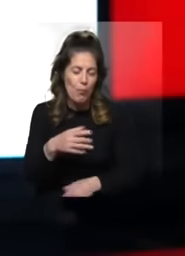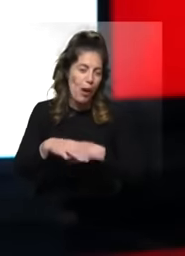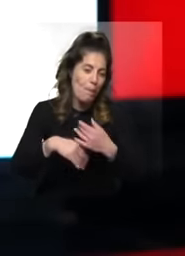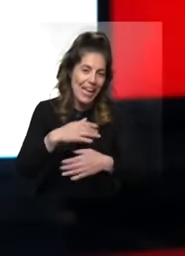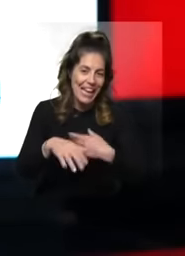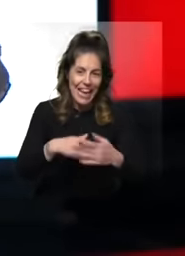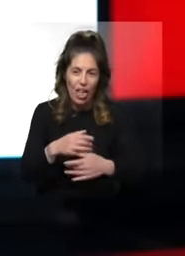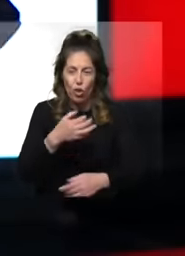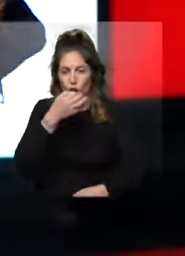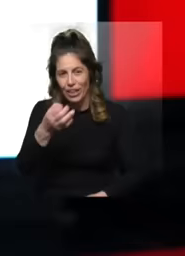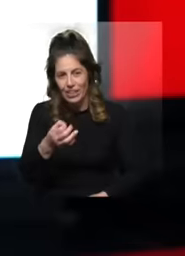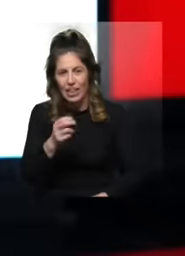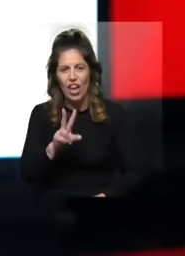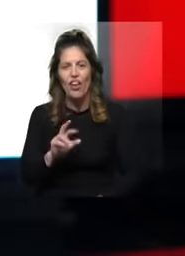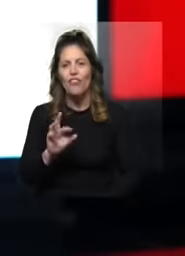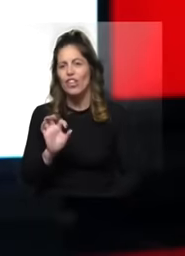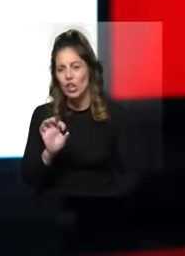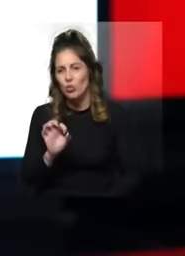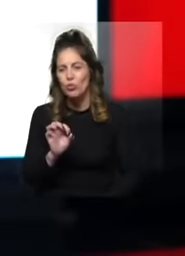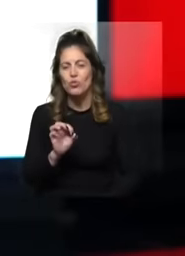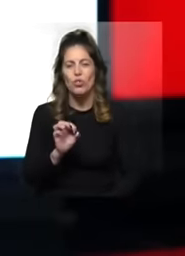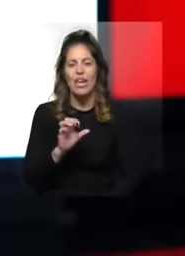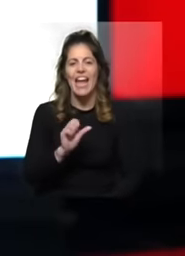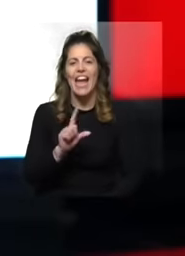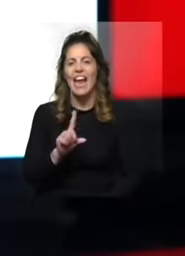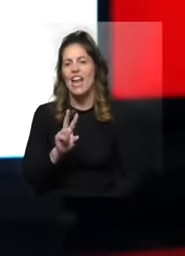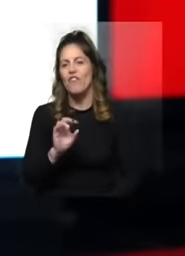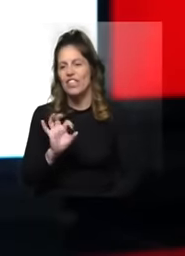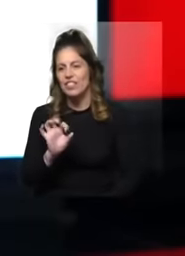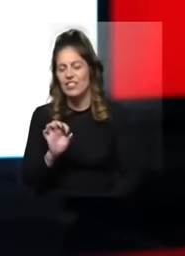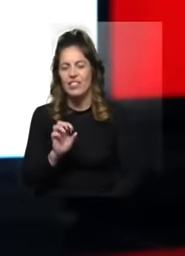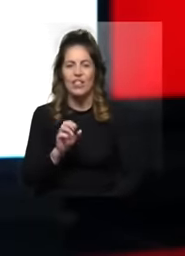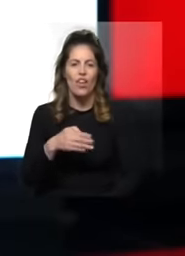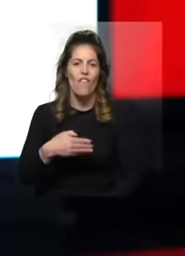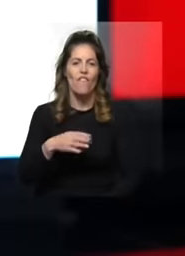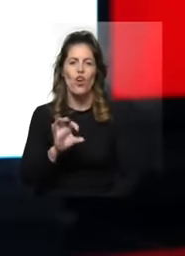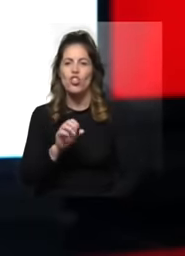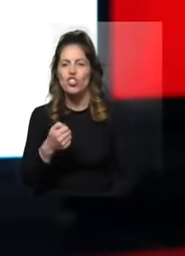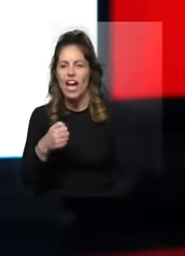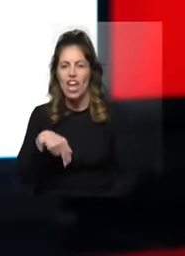con todo lo que dije, Beatles, Elvis Presley, Bossa Nova, ahí se buscó